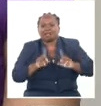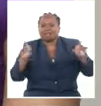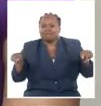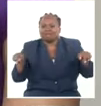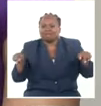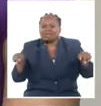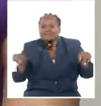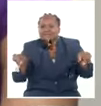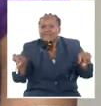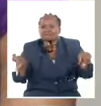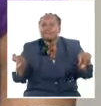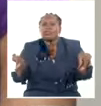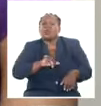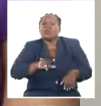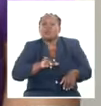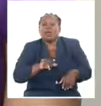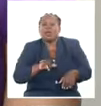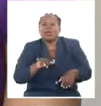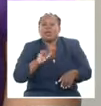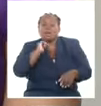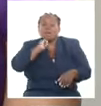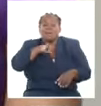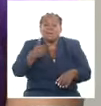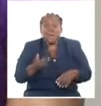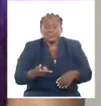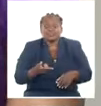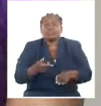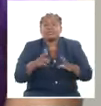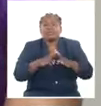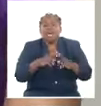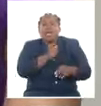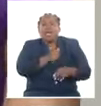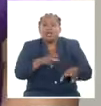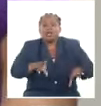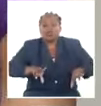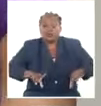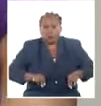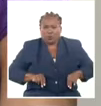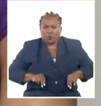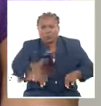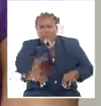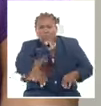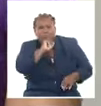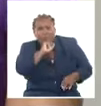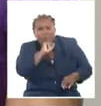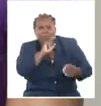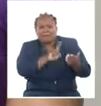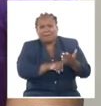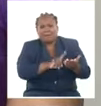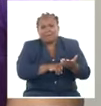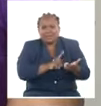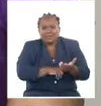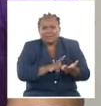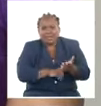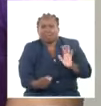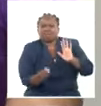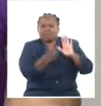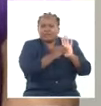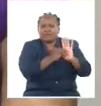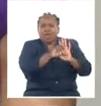que además la pareja quieren asumir la maternidad o la paternidad según previsto en ese Código de